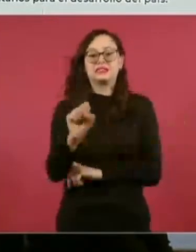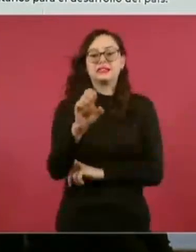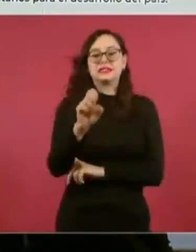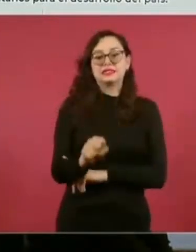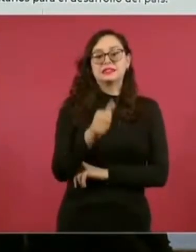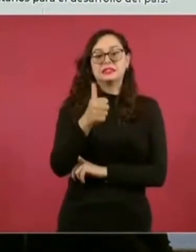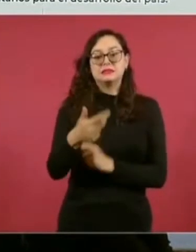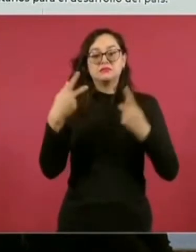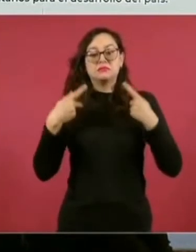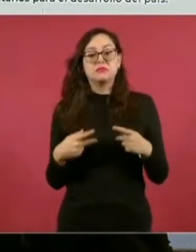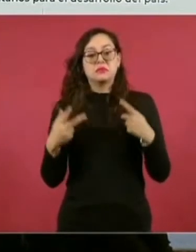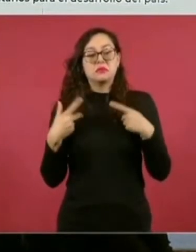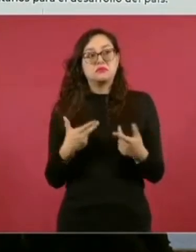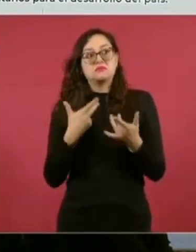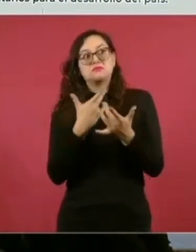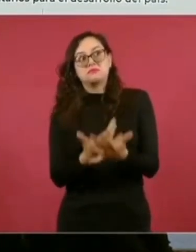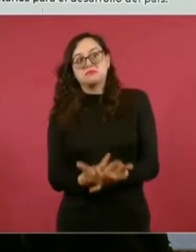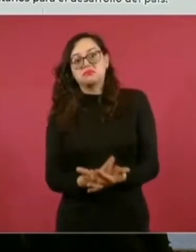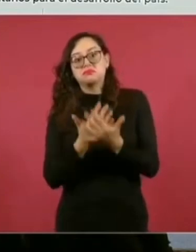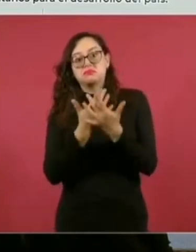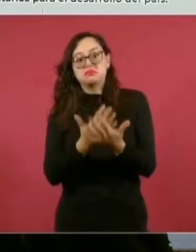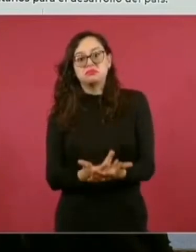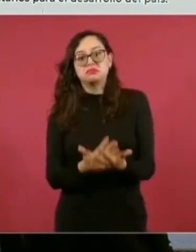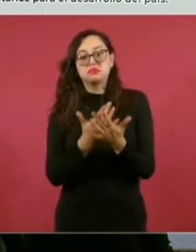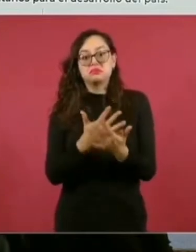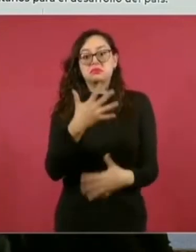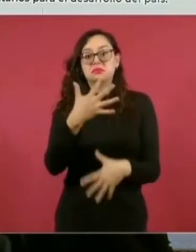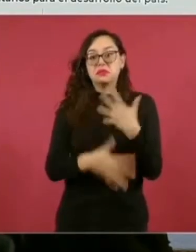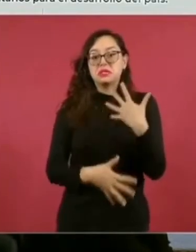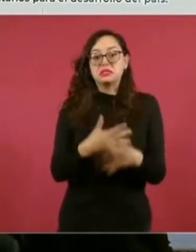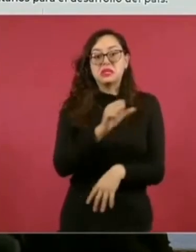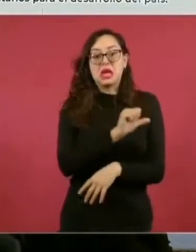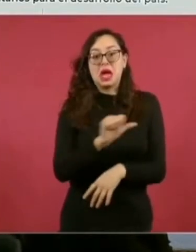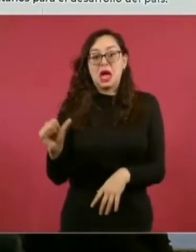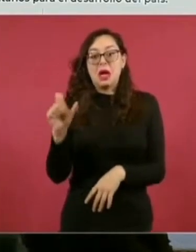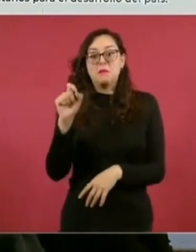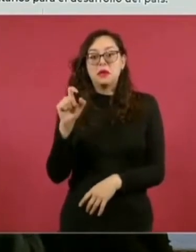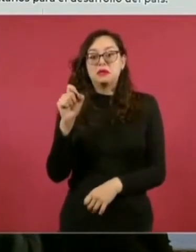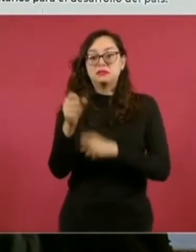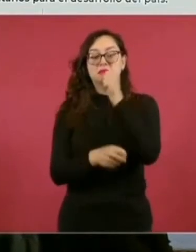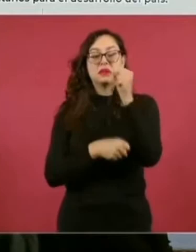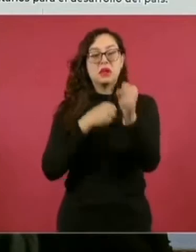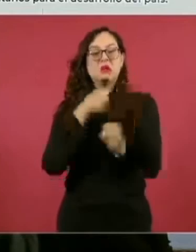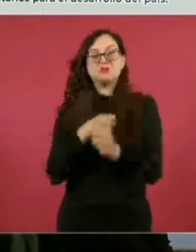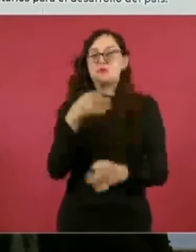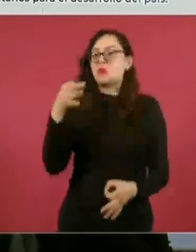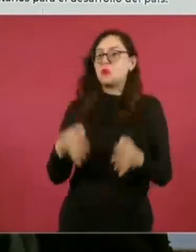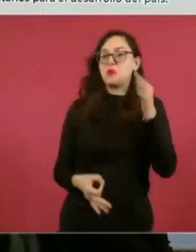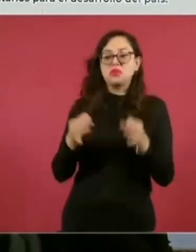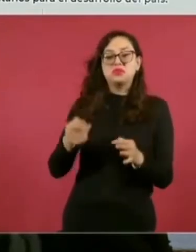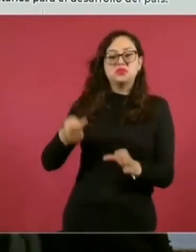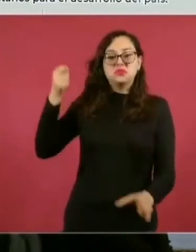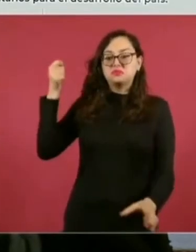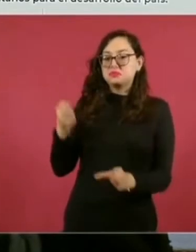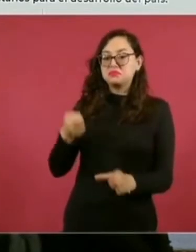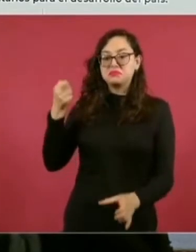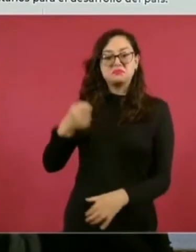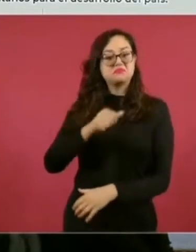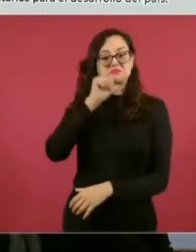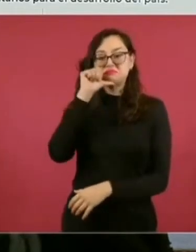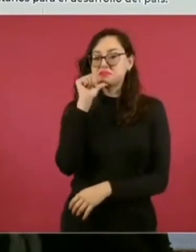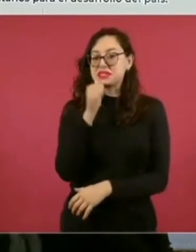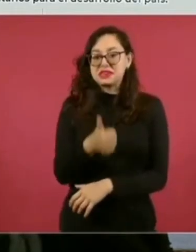767 personas tienen en la cárcel 15 a 20 años sin haber sido